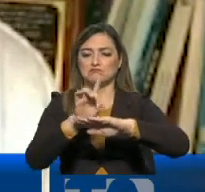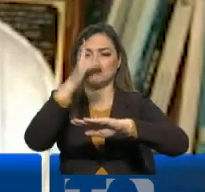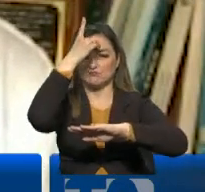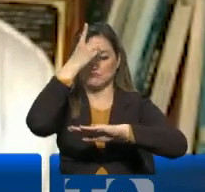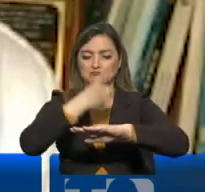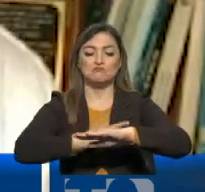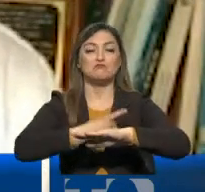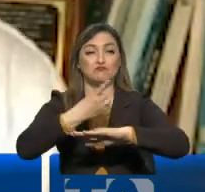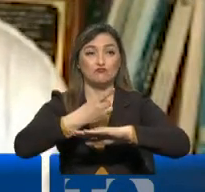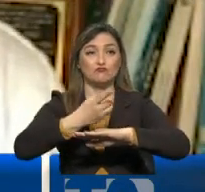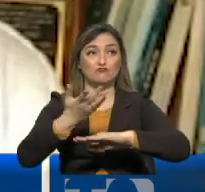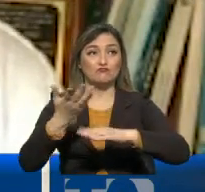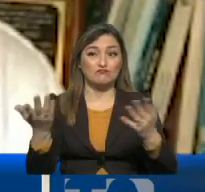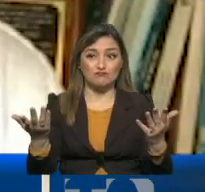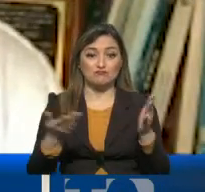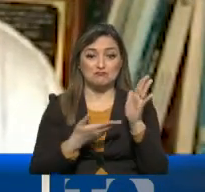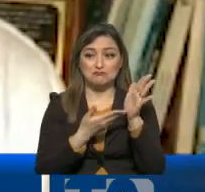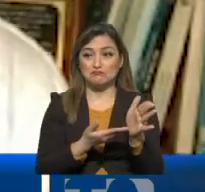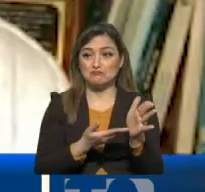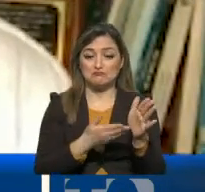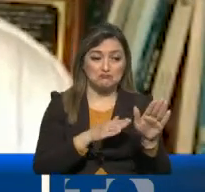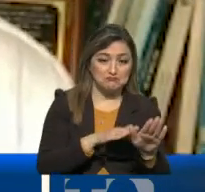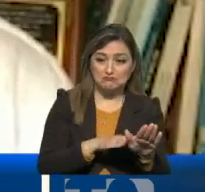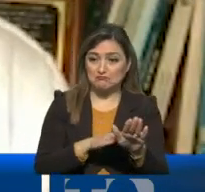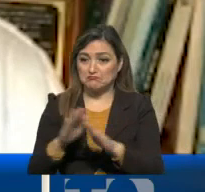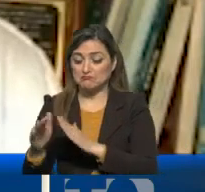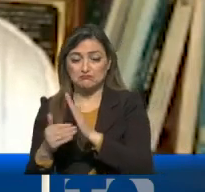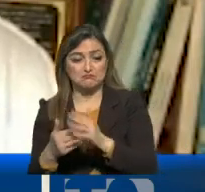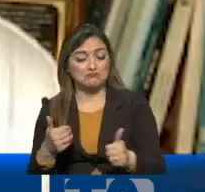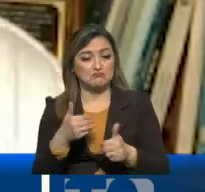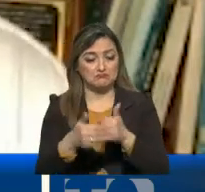definir o rectificar el modelo de gestión, porque estamos en un